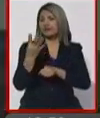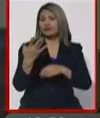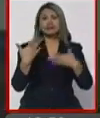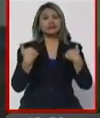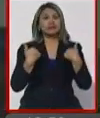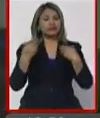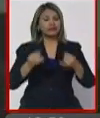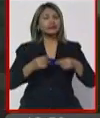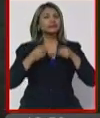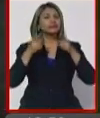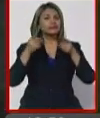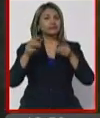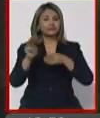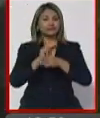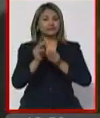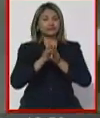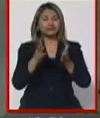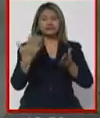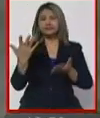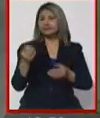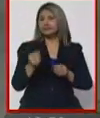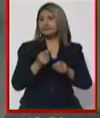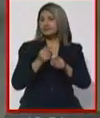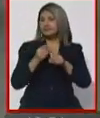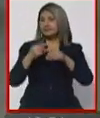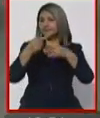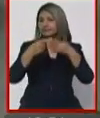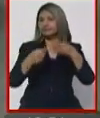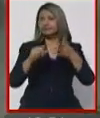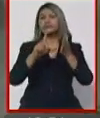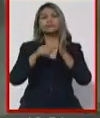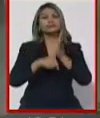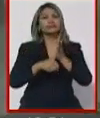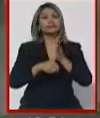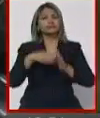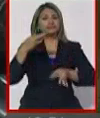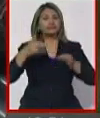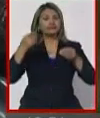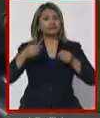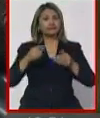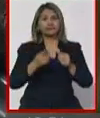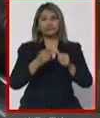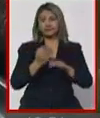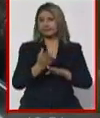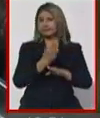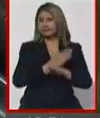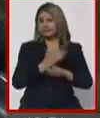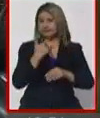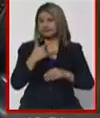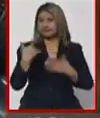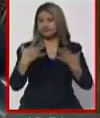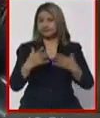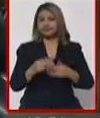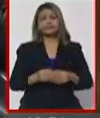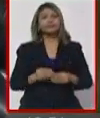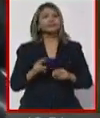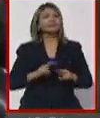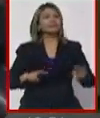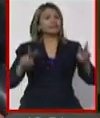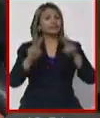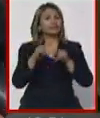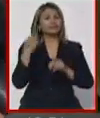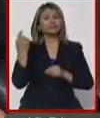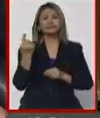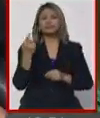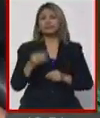que nosotros hemos denunciado como Ministerio Público, entre ellos prevaricato. Posteriormente, el juez en primera instancia ha hecho valer